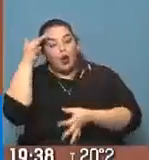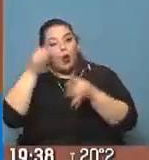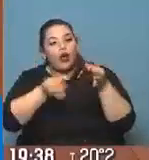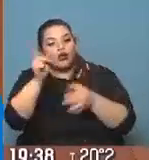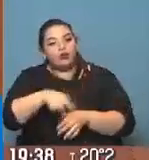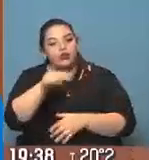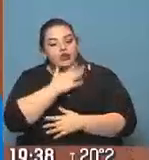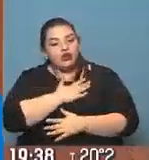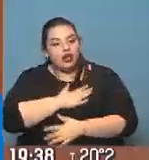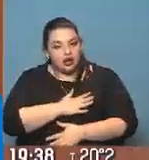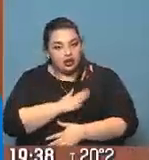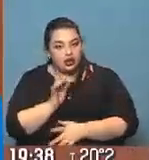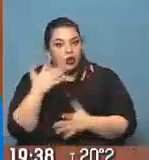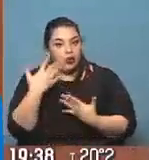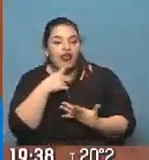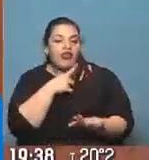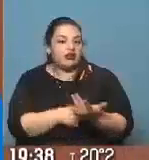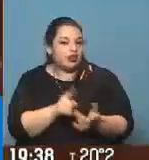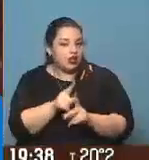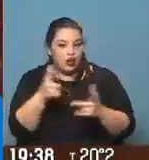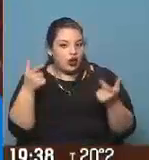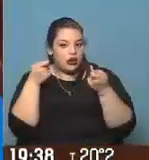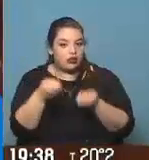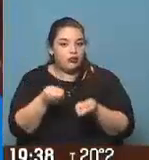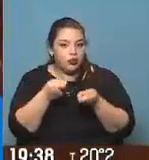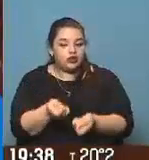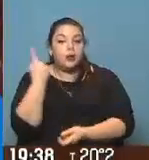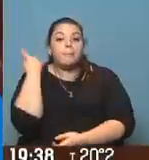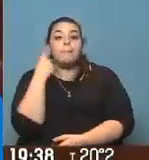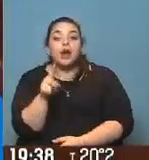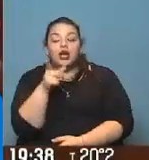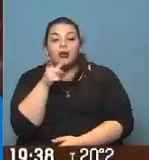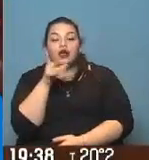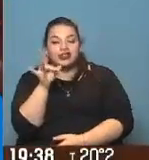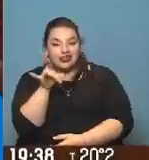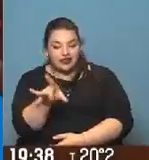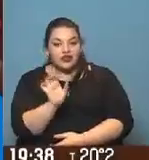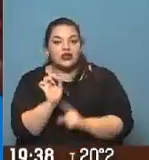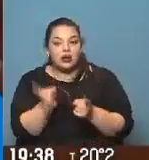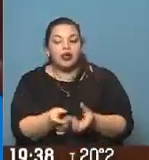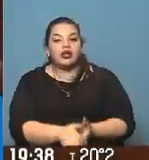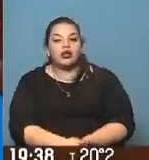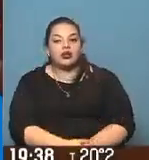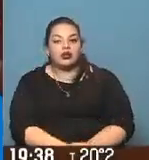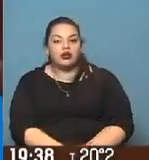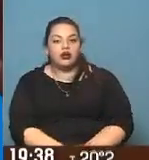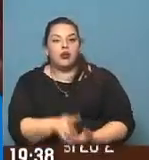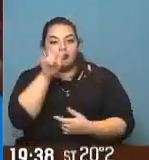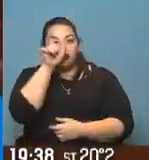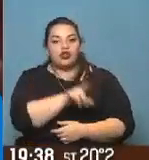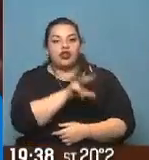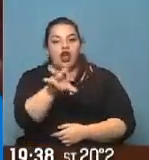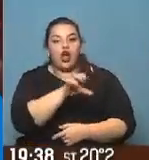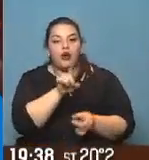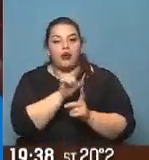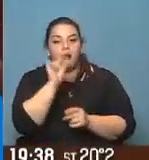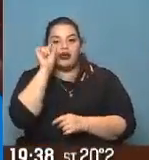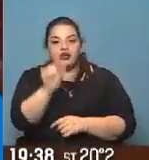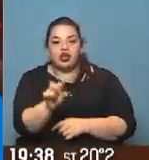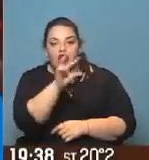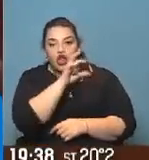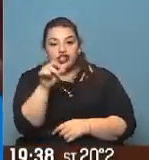y puedan fallar sin absolutamente ninguna presión. Pero lo que parece difícil es entender que alguien cobre una prestación de 200.000